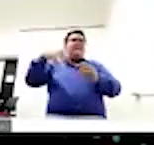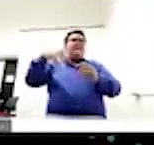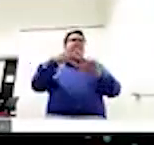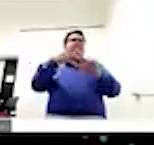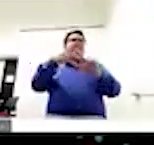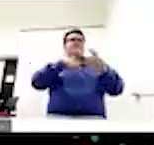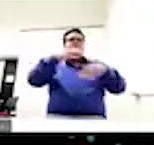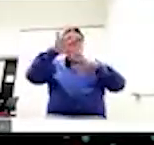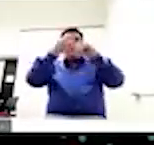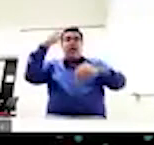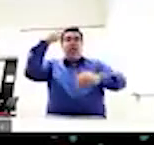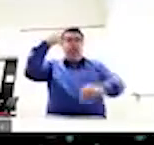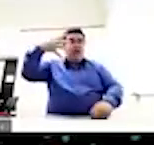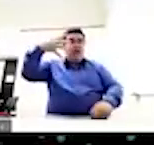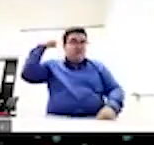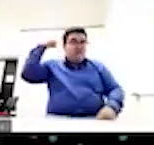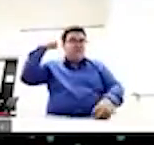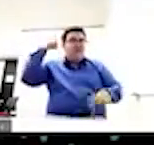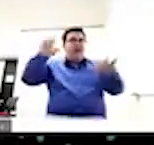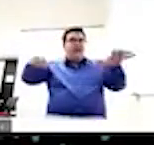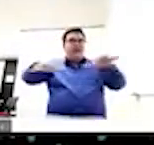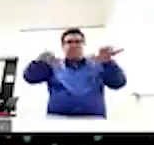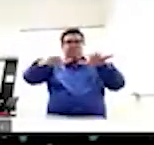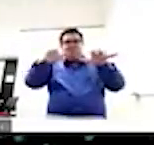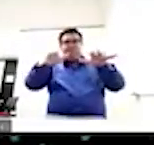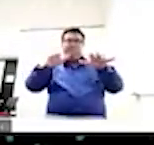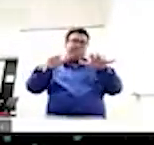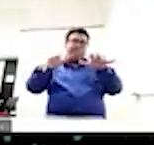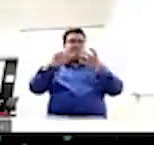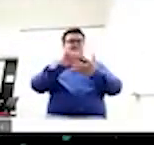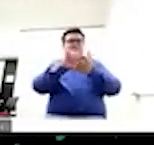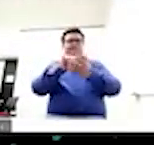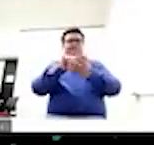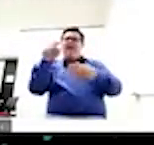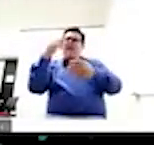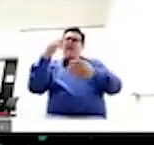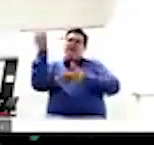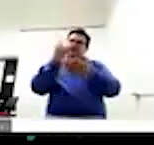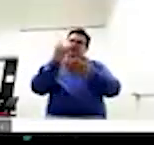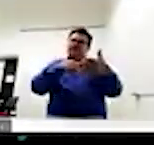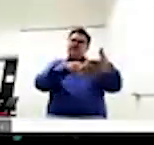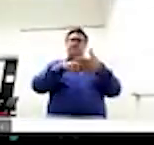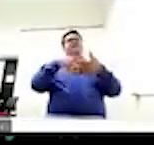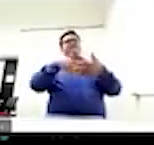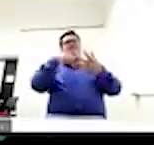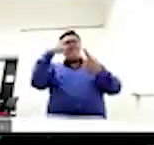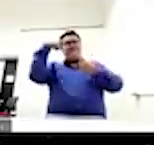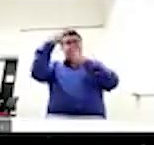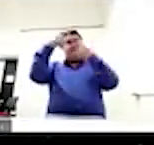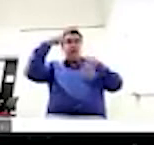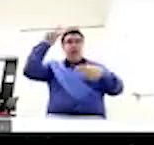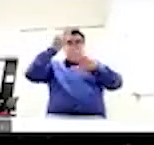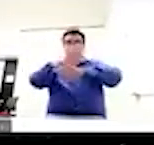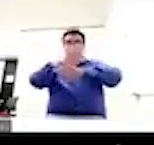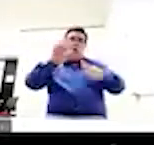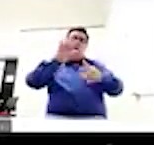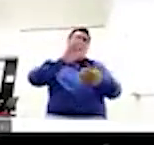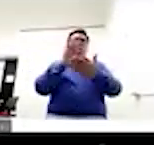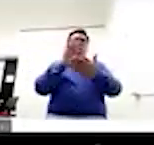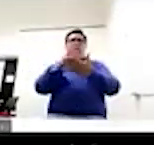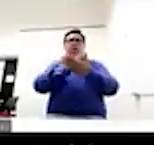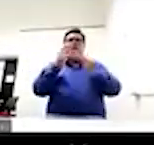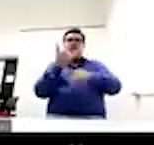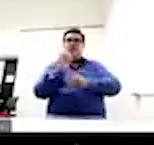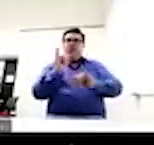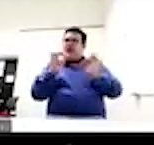términos lo simplifica. En ese sentido, busca dar un paso más allá de una interpretación o traducción porque se